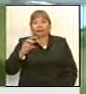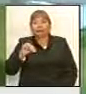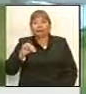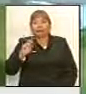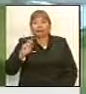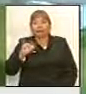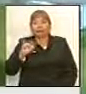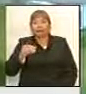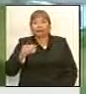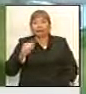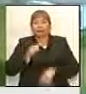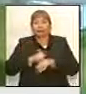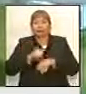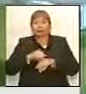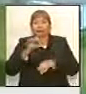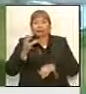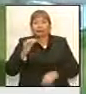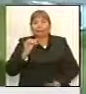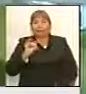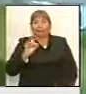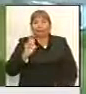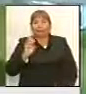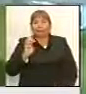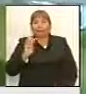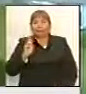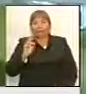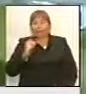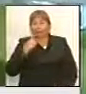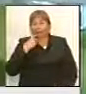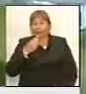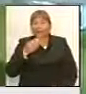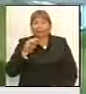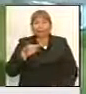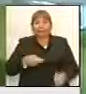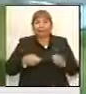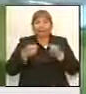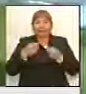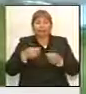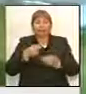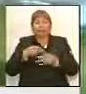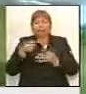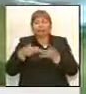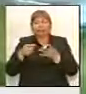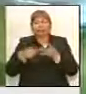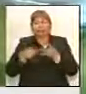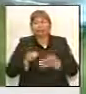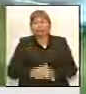Las Piedras, Iberia, Huepetue, Madre de Dios, entre otros.